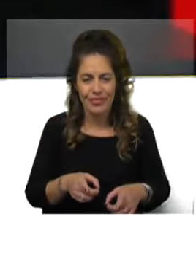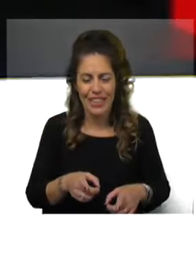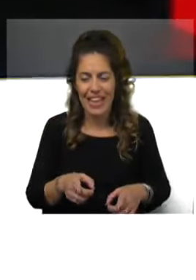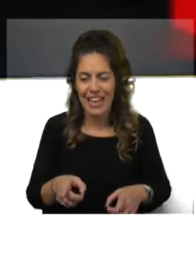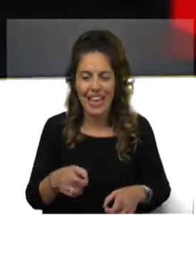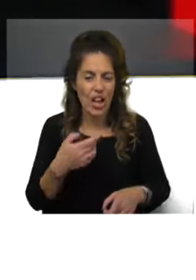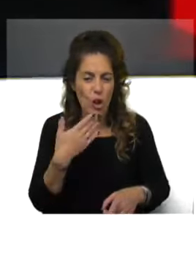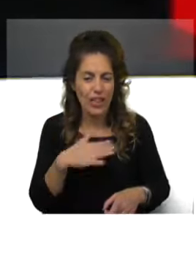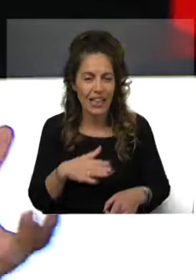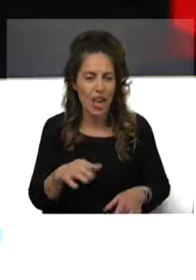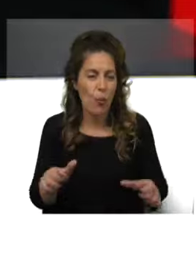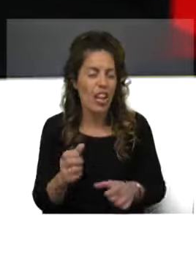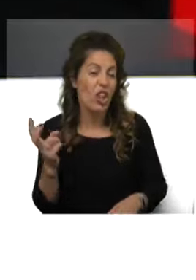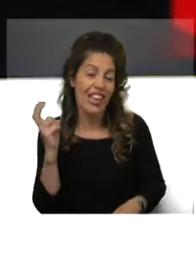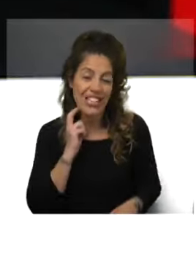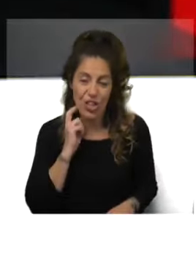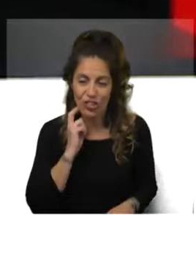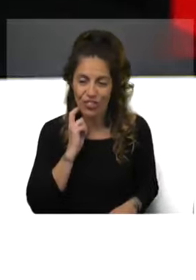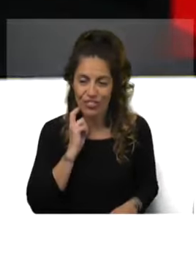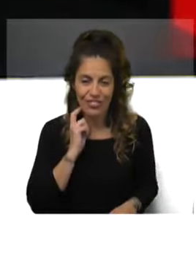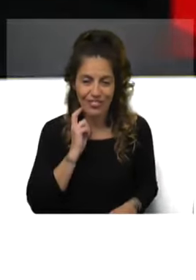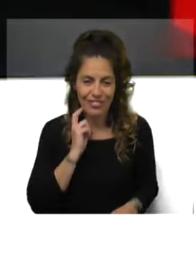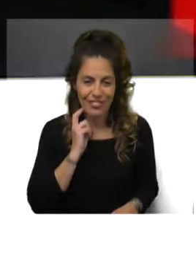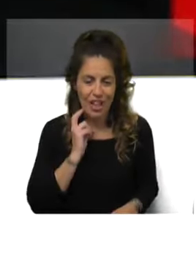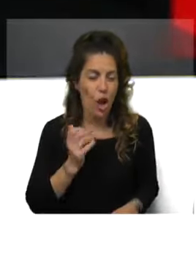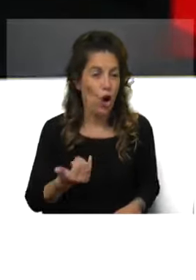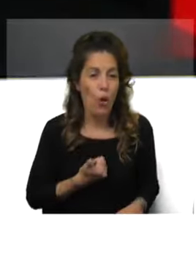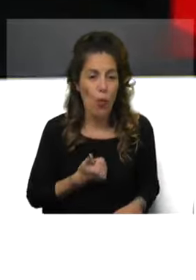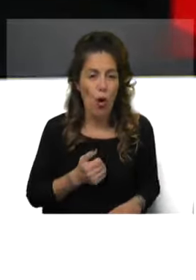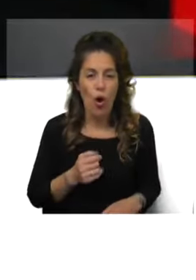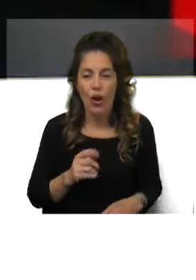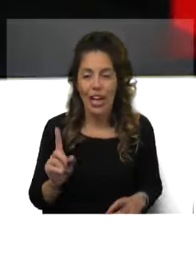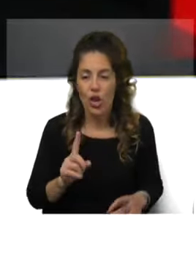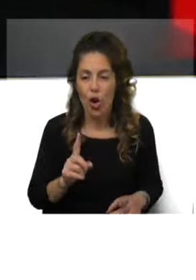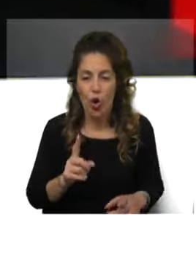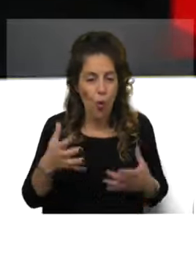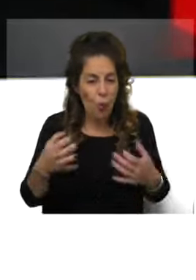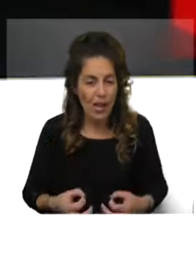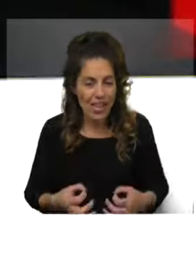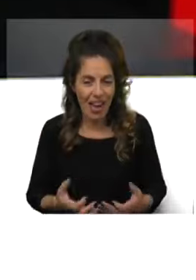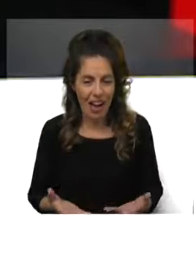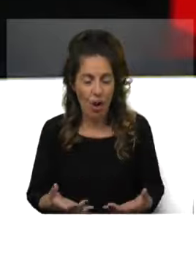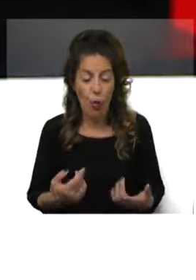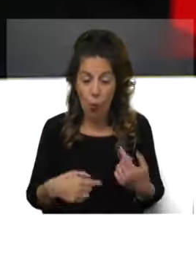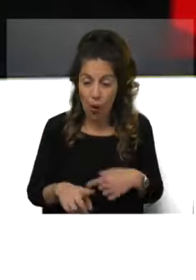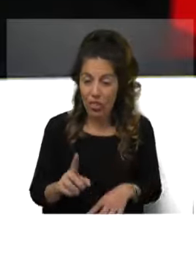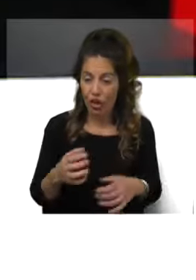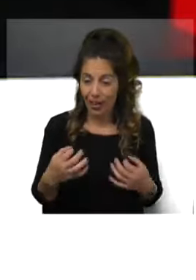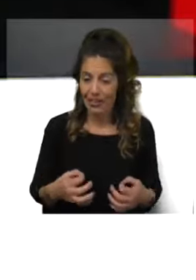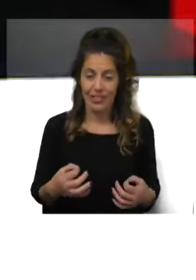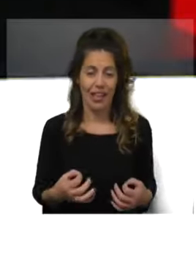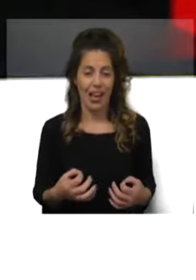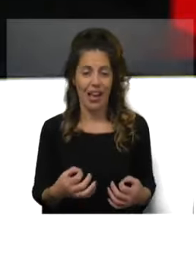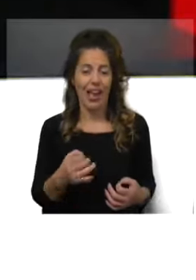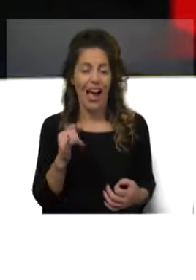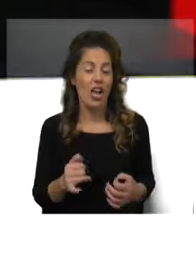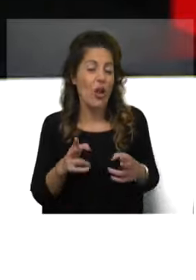como como un acto de traición eventualmente no como un acto desleal no este cuando en realidad Bueno hay